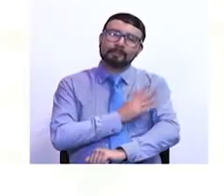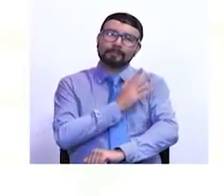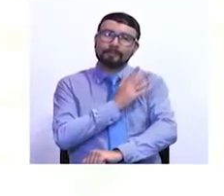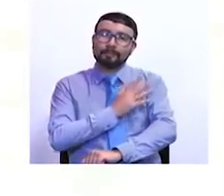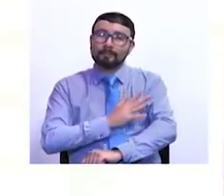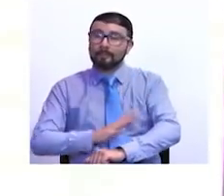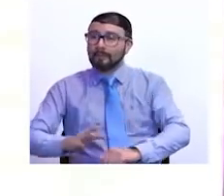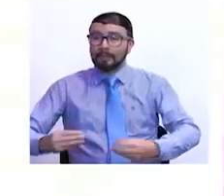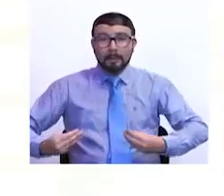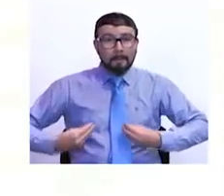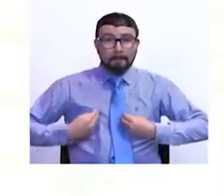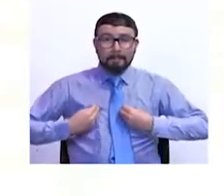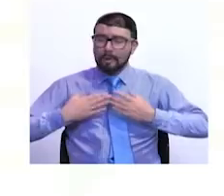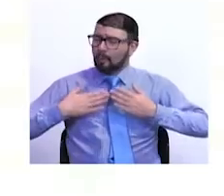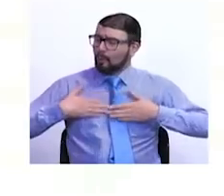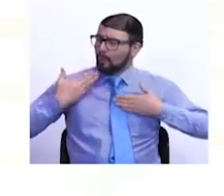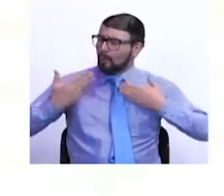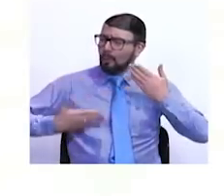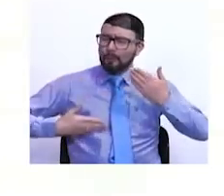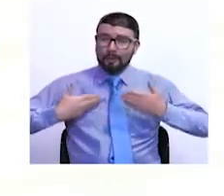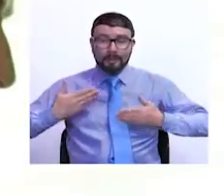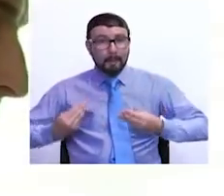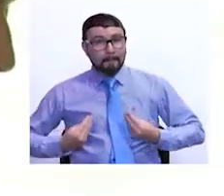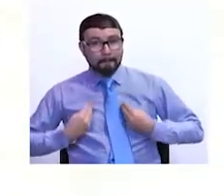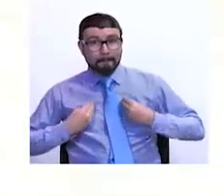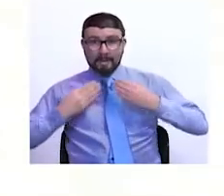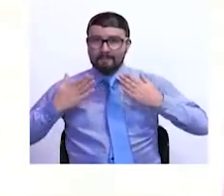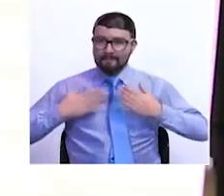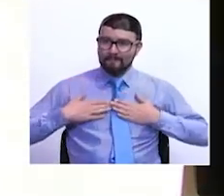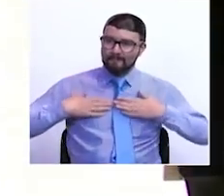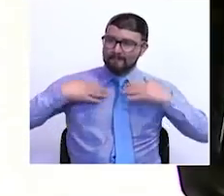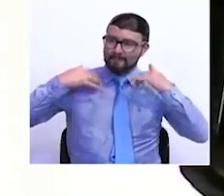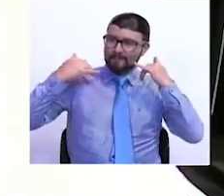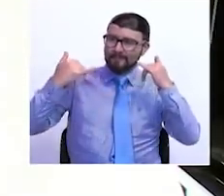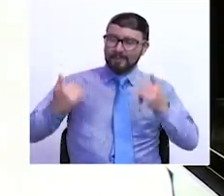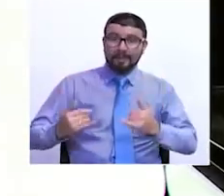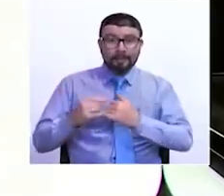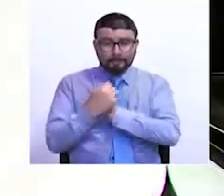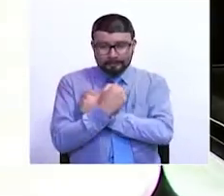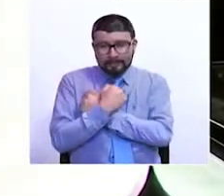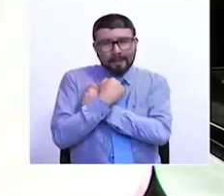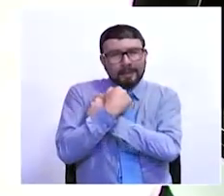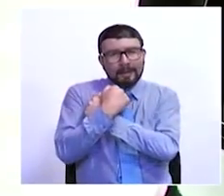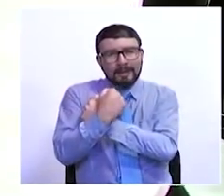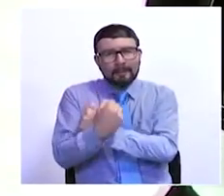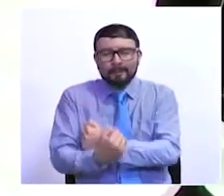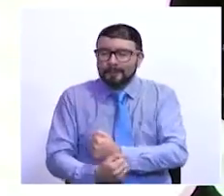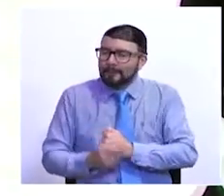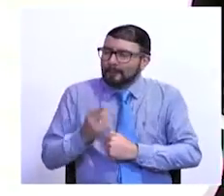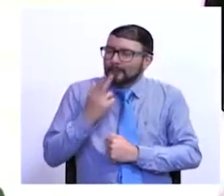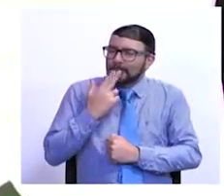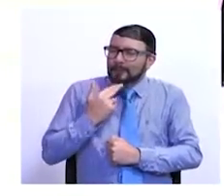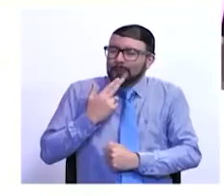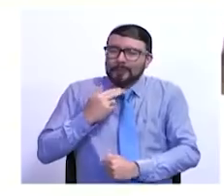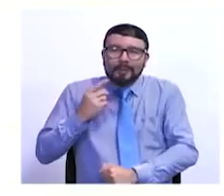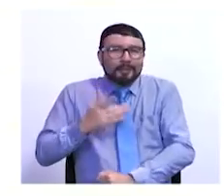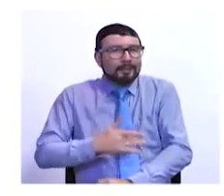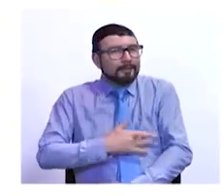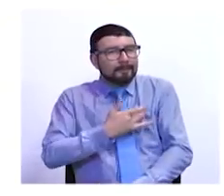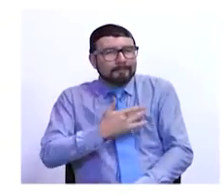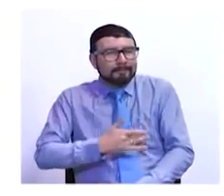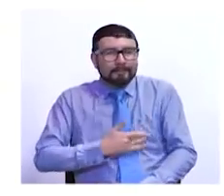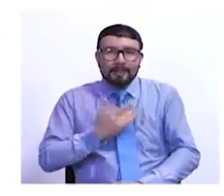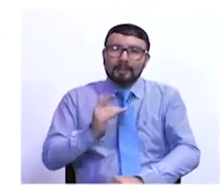Vivan contentos, vivan felices, en el amor dulces sentimientos.